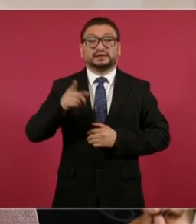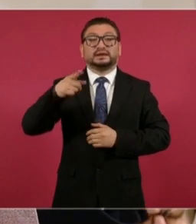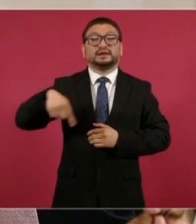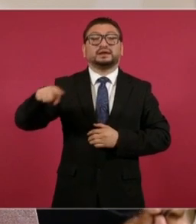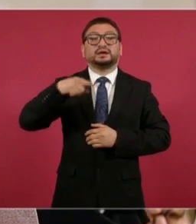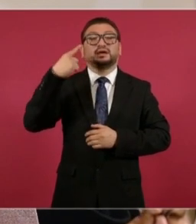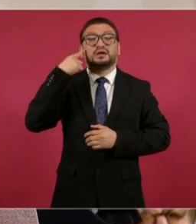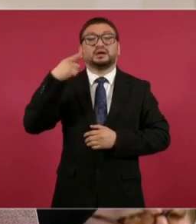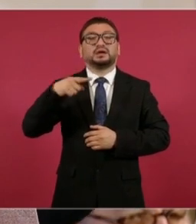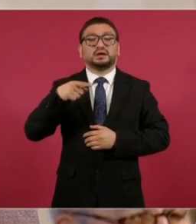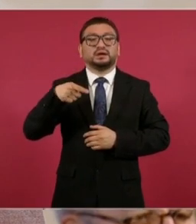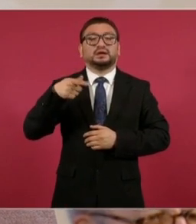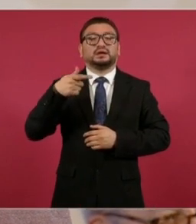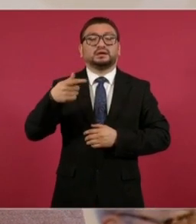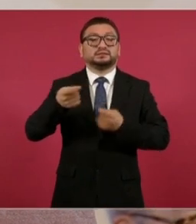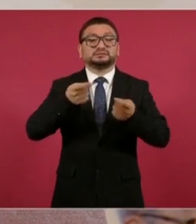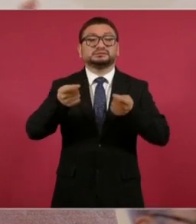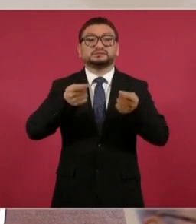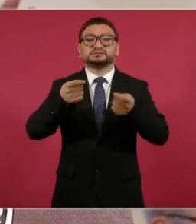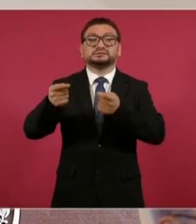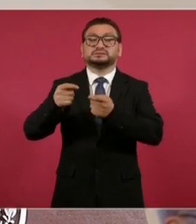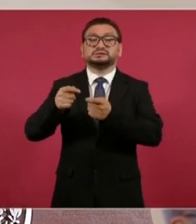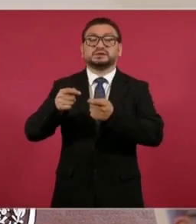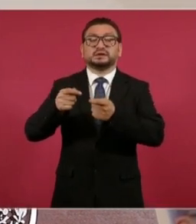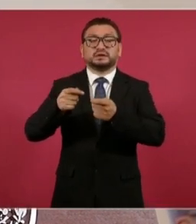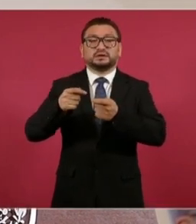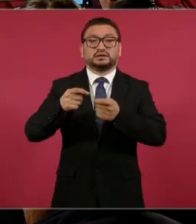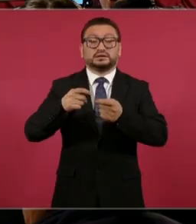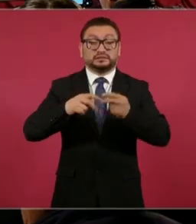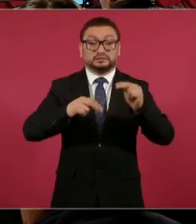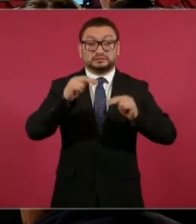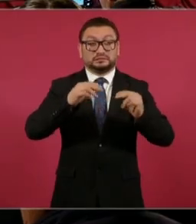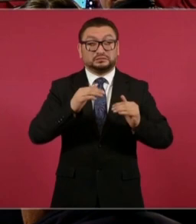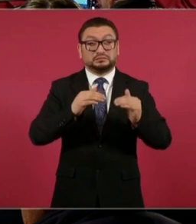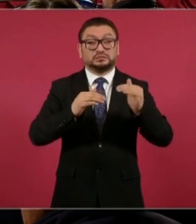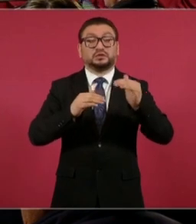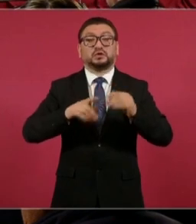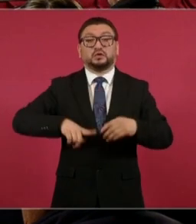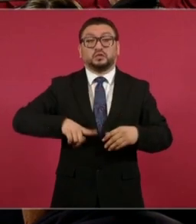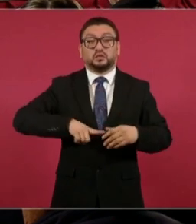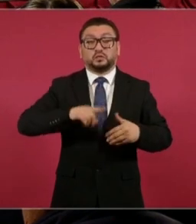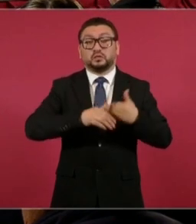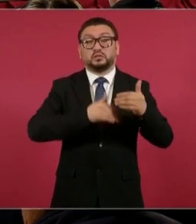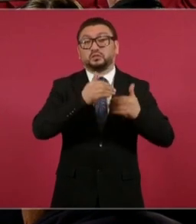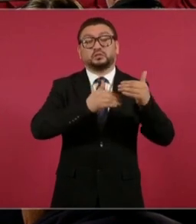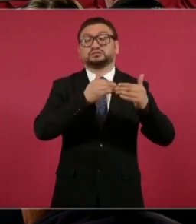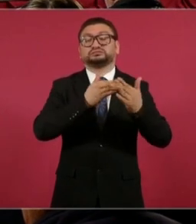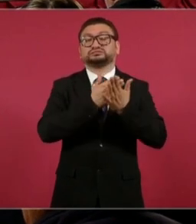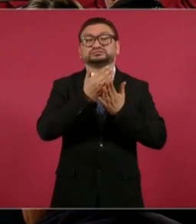regular e impedir el crecimiento de los